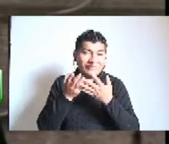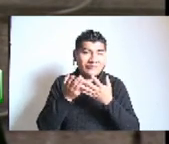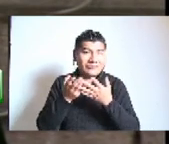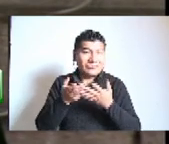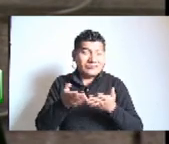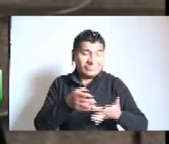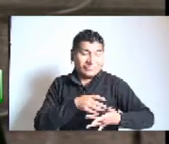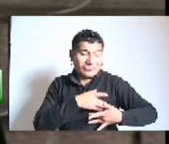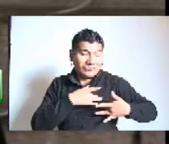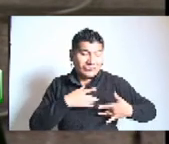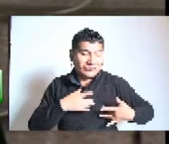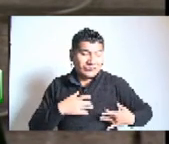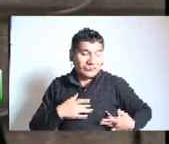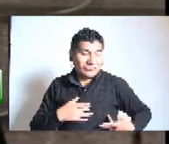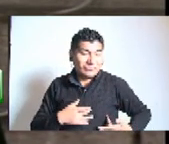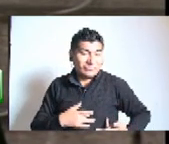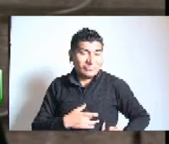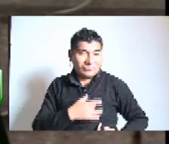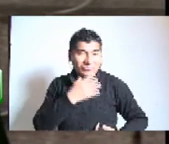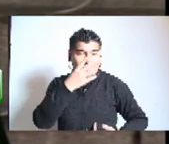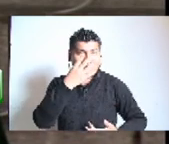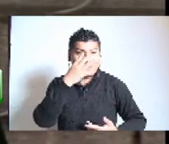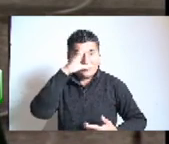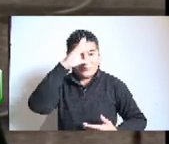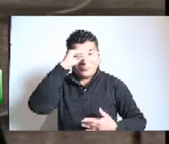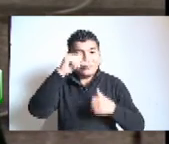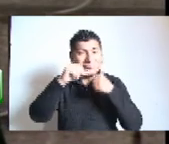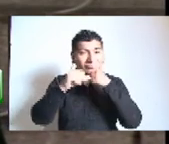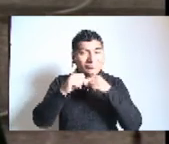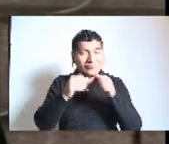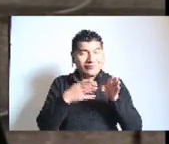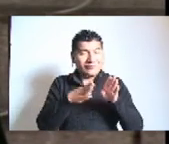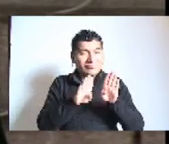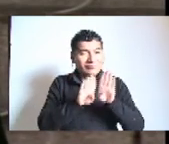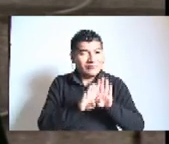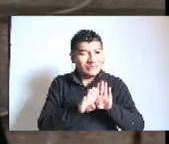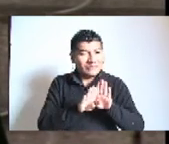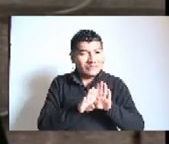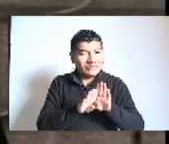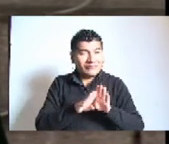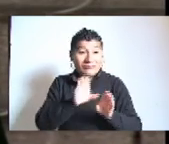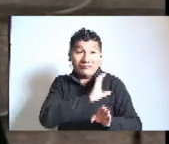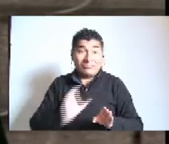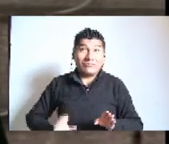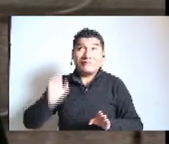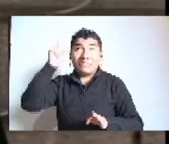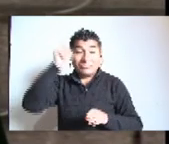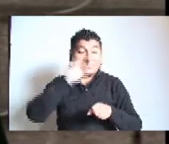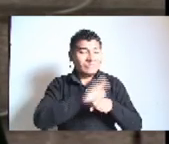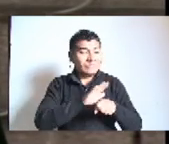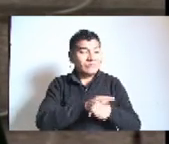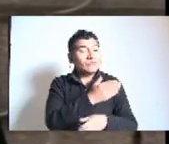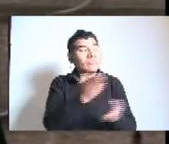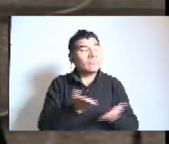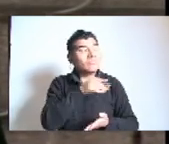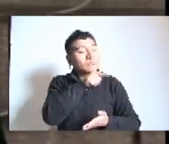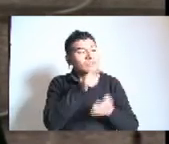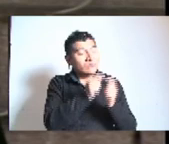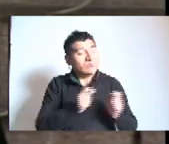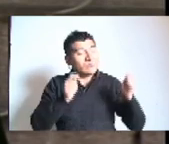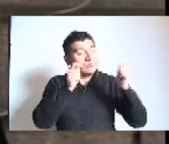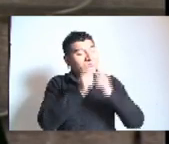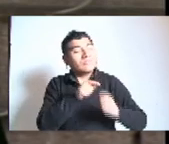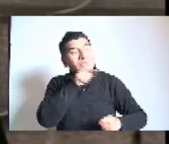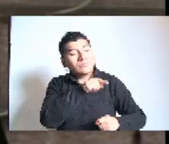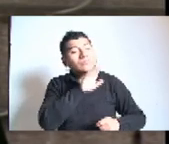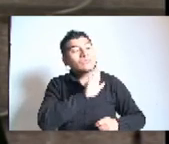el corazón del hombre. Y nos pone Cristo en alerta, porque donde esté tu tesoro, allí